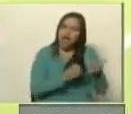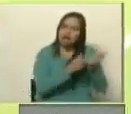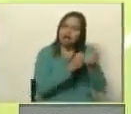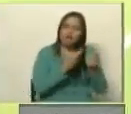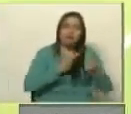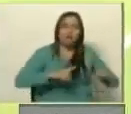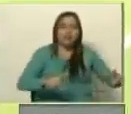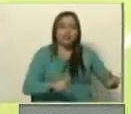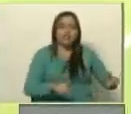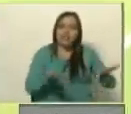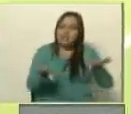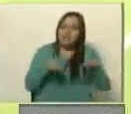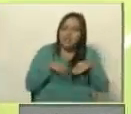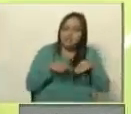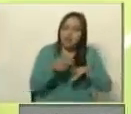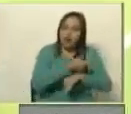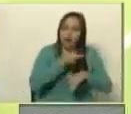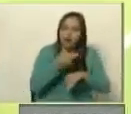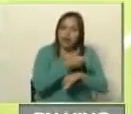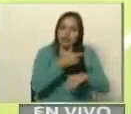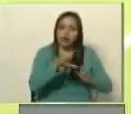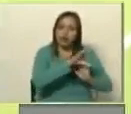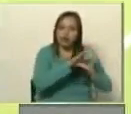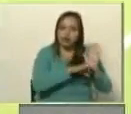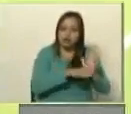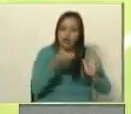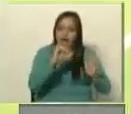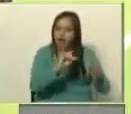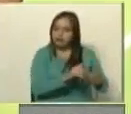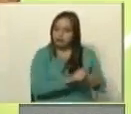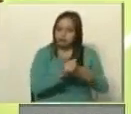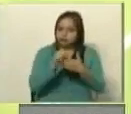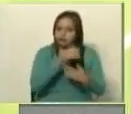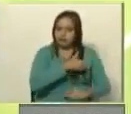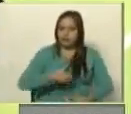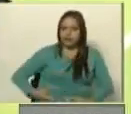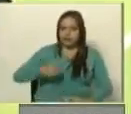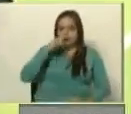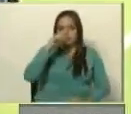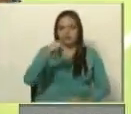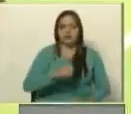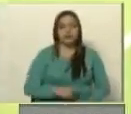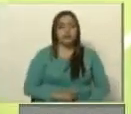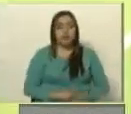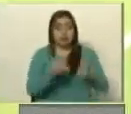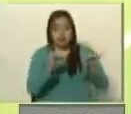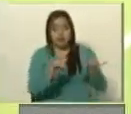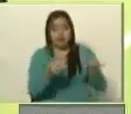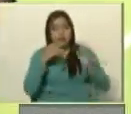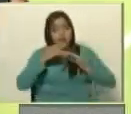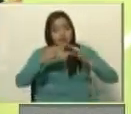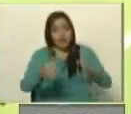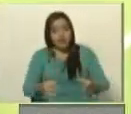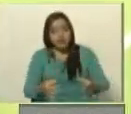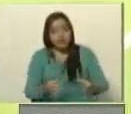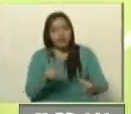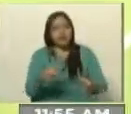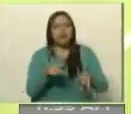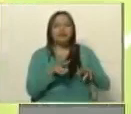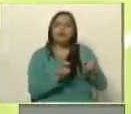que además reconocen al gobierno constitucional que preside el presidente Nicolás Maduro. A partir de esa realidad y ese